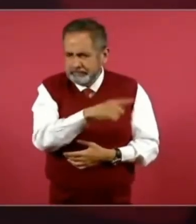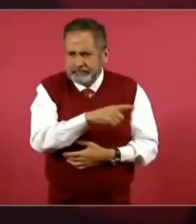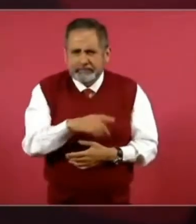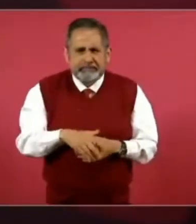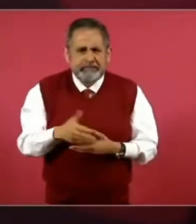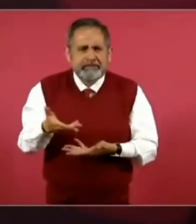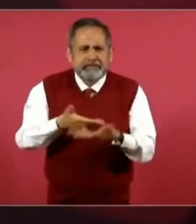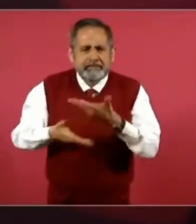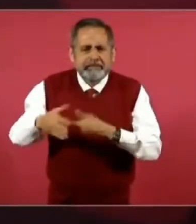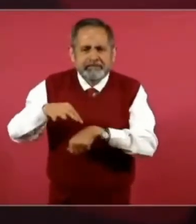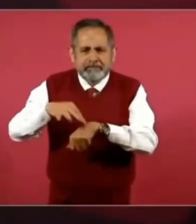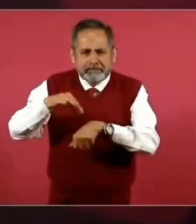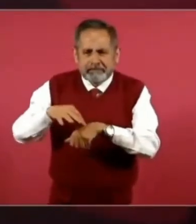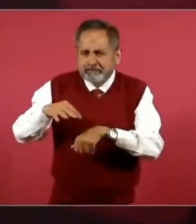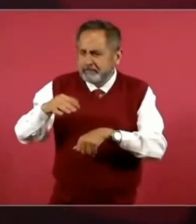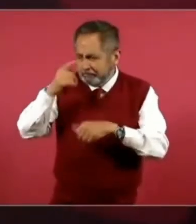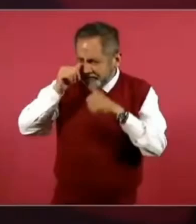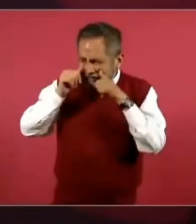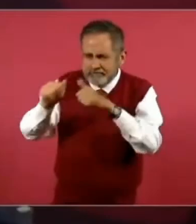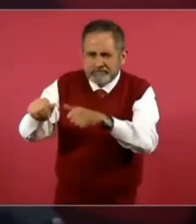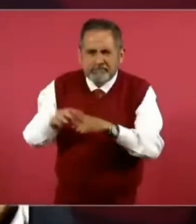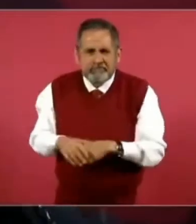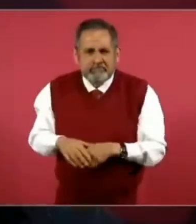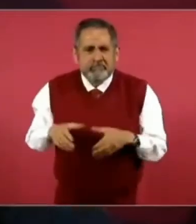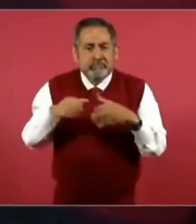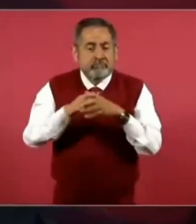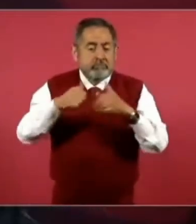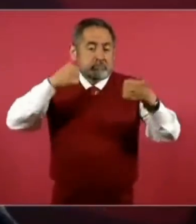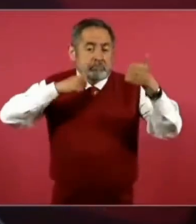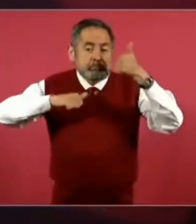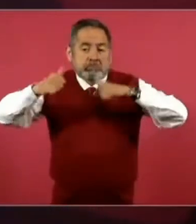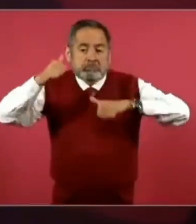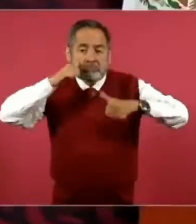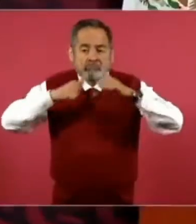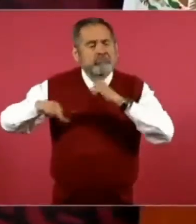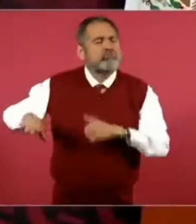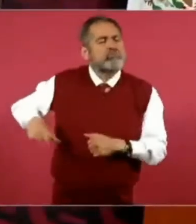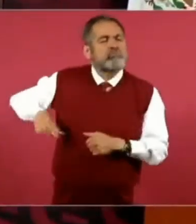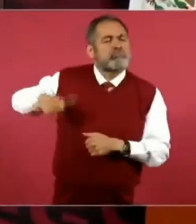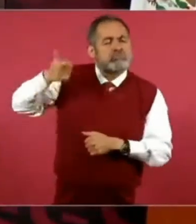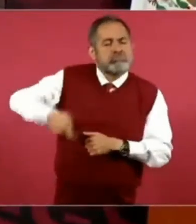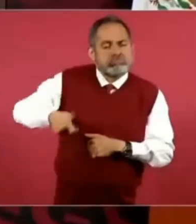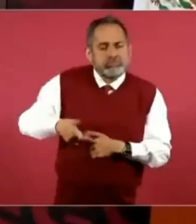servicio médico, se hacían hasta cirugía plástica,